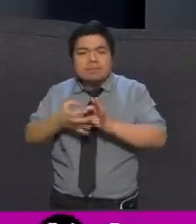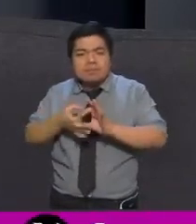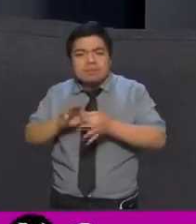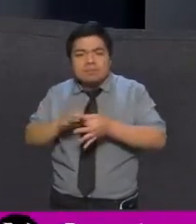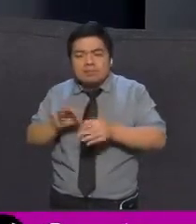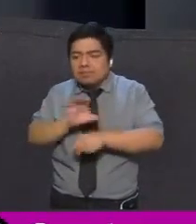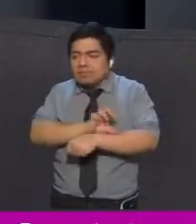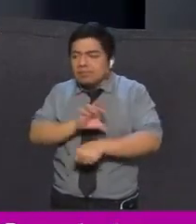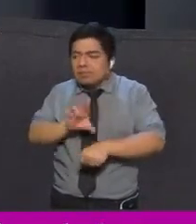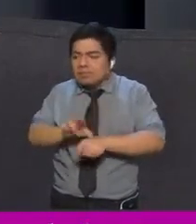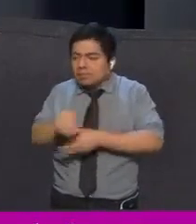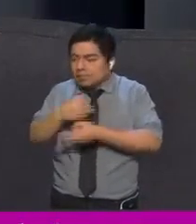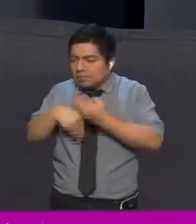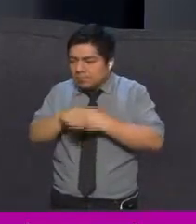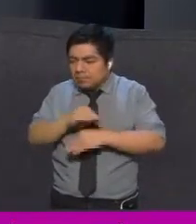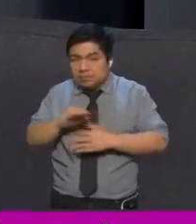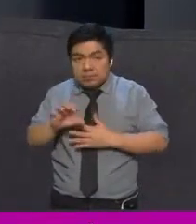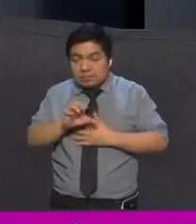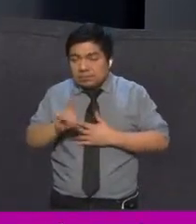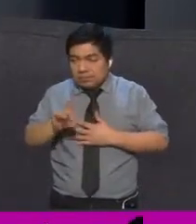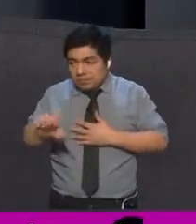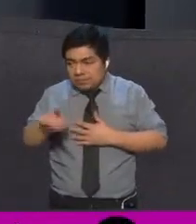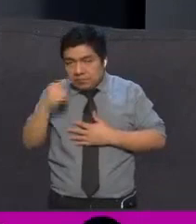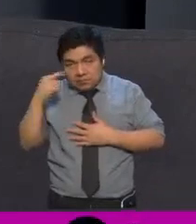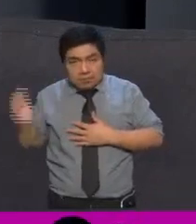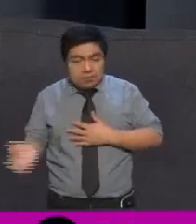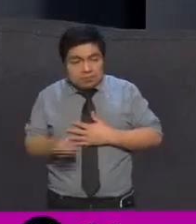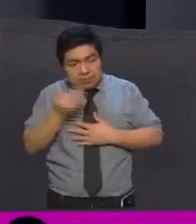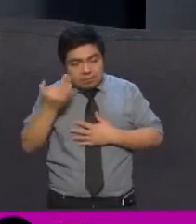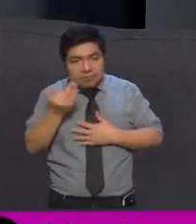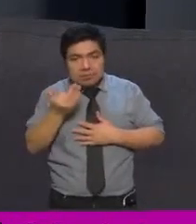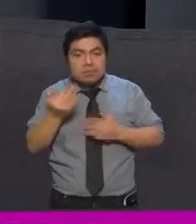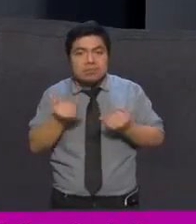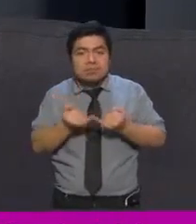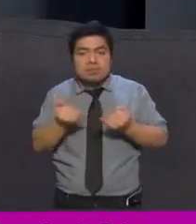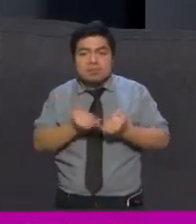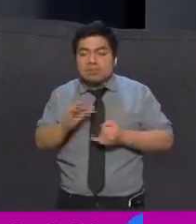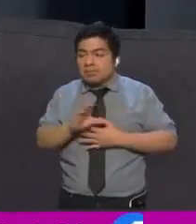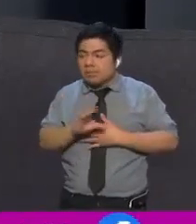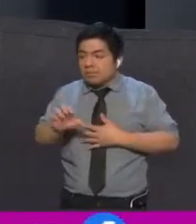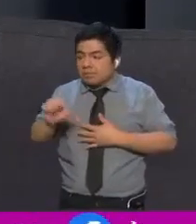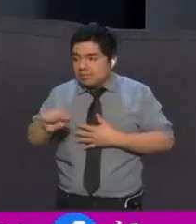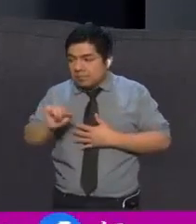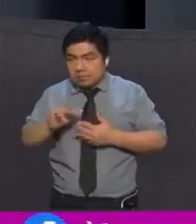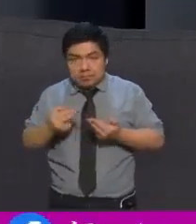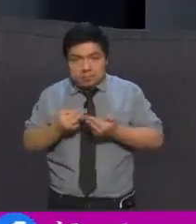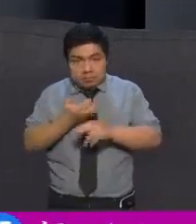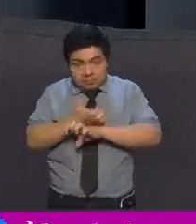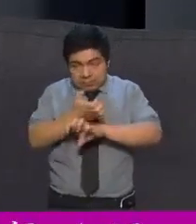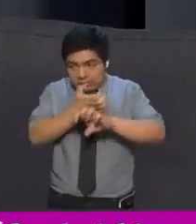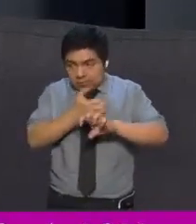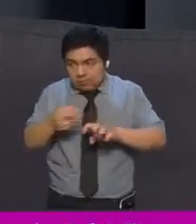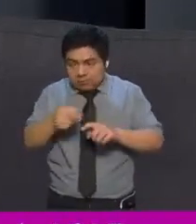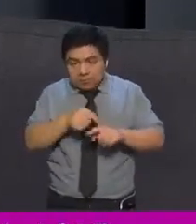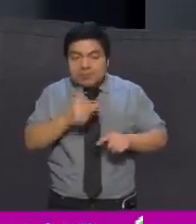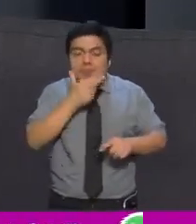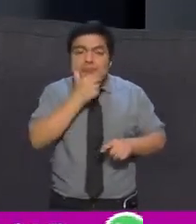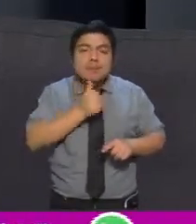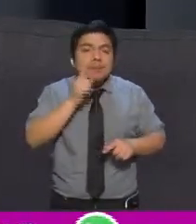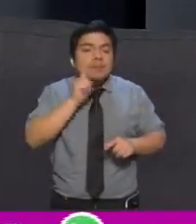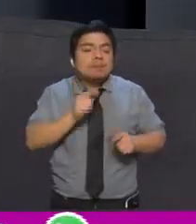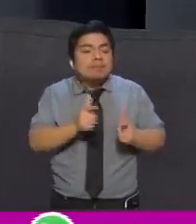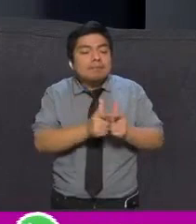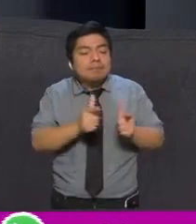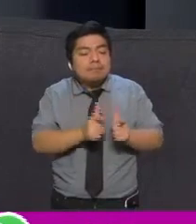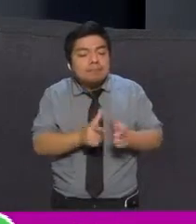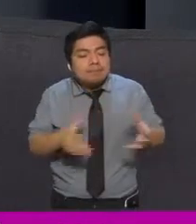a nivel Federal para los caes federales y loses locales para los caes locales y lo que van a hacer ellos y ellas en conjunto van a hacer